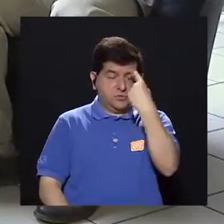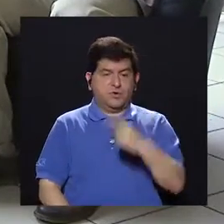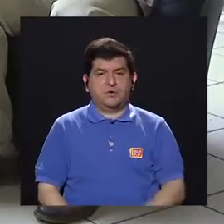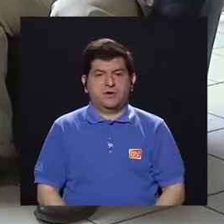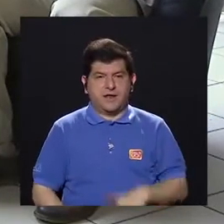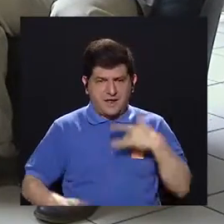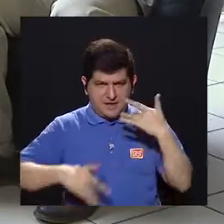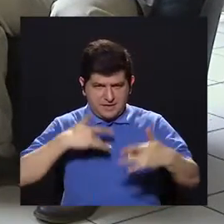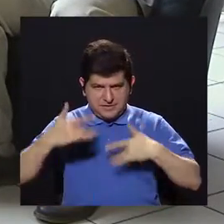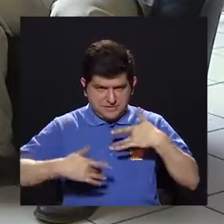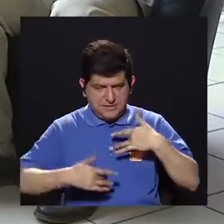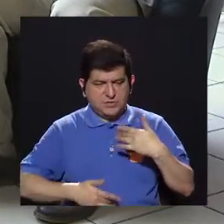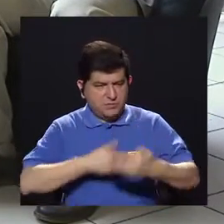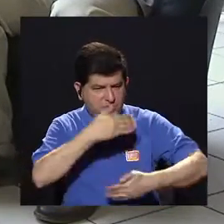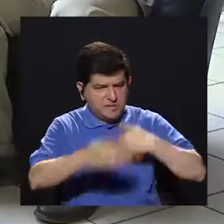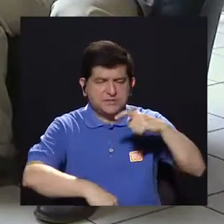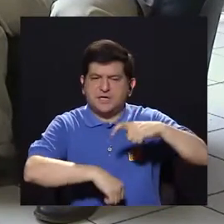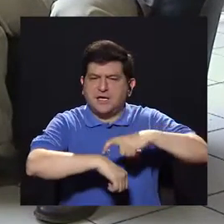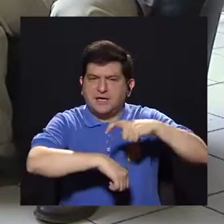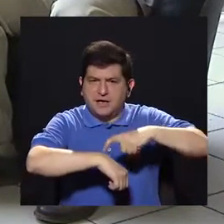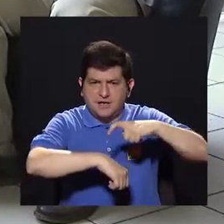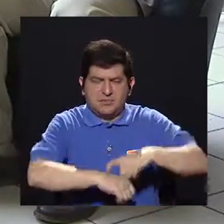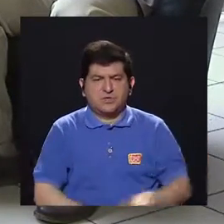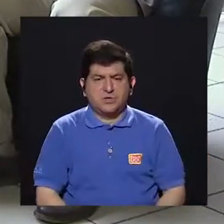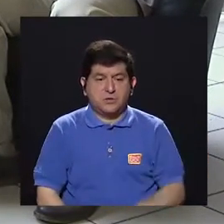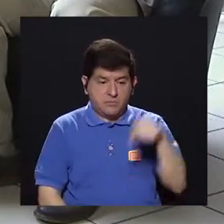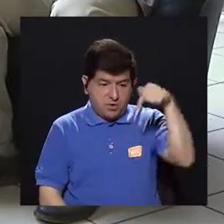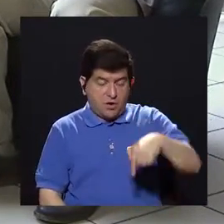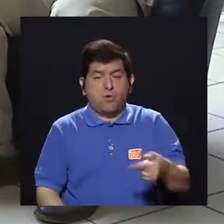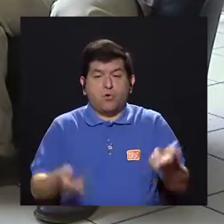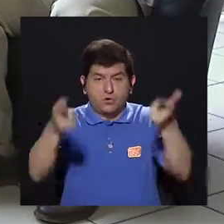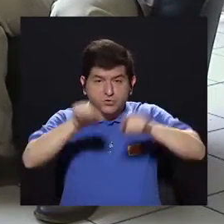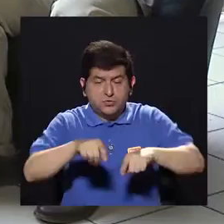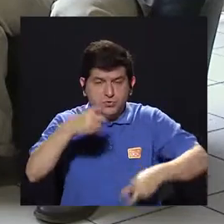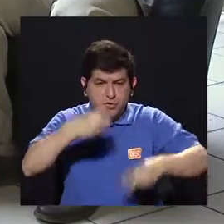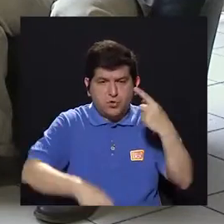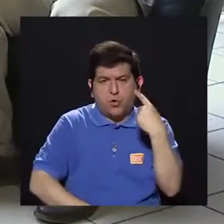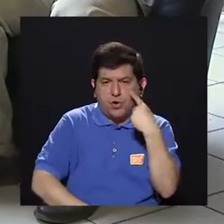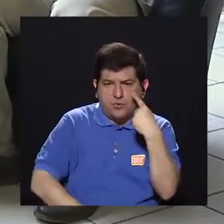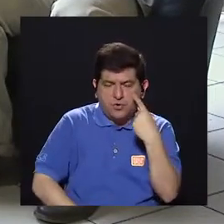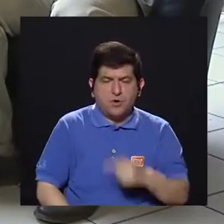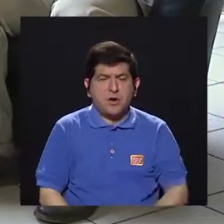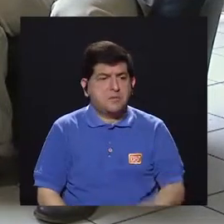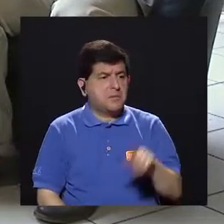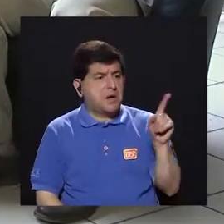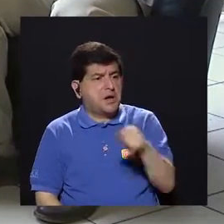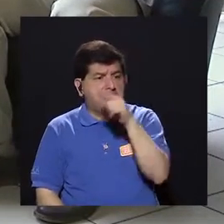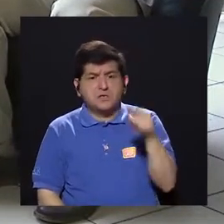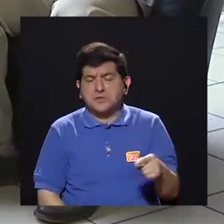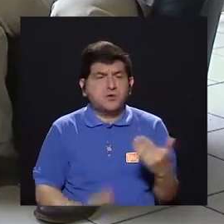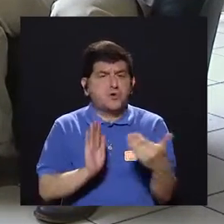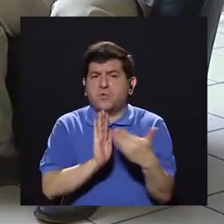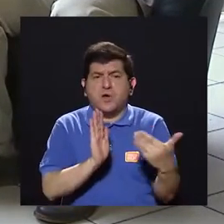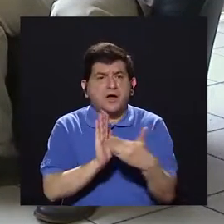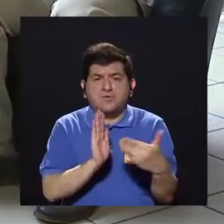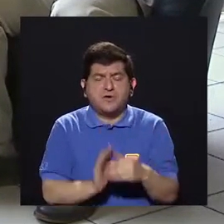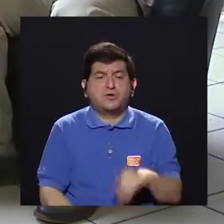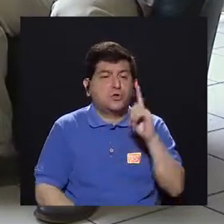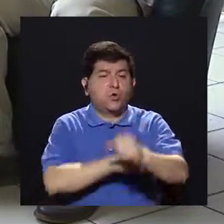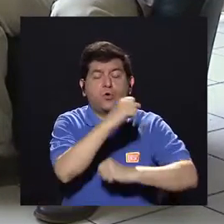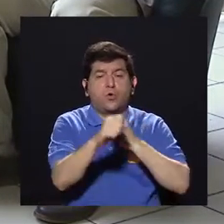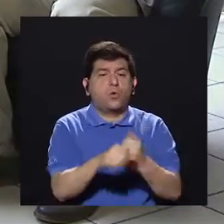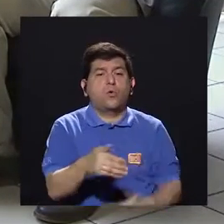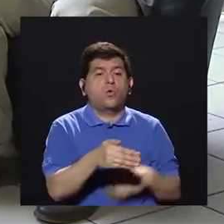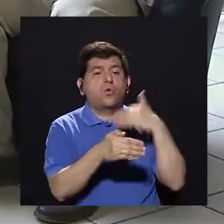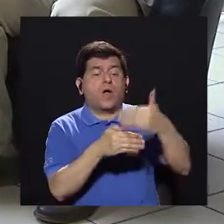estos síntomas son en el tiempo. ¿Qué significa? Hoy me dio la neuritis óptica, se me quitó, quizás no me dejó secuelas, pasa